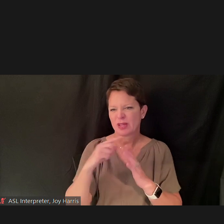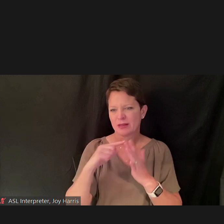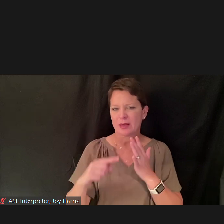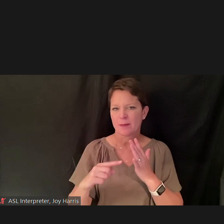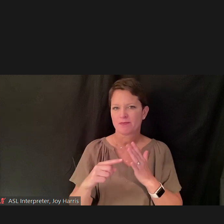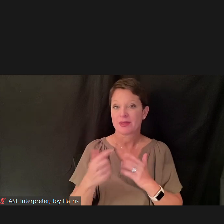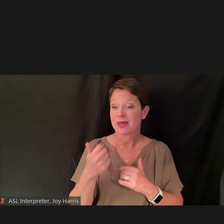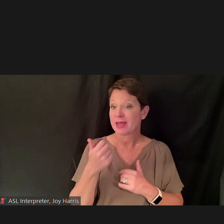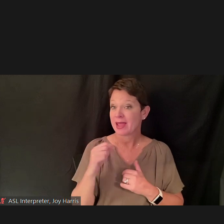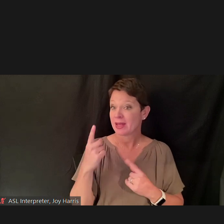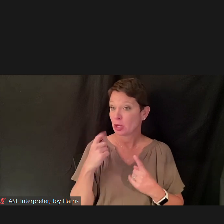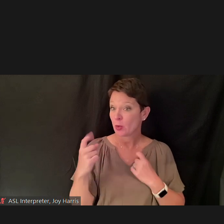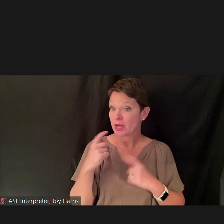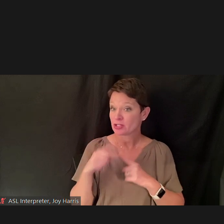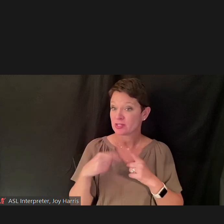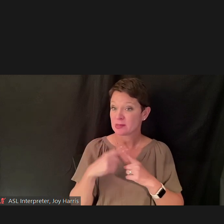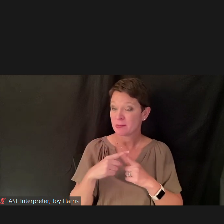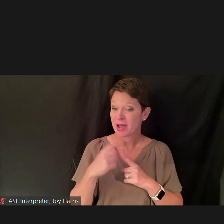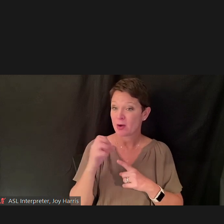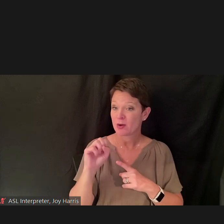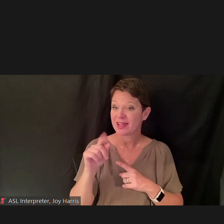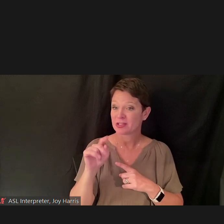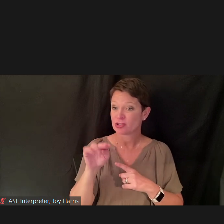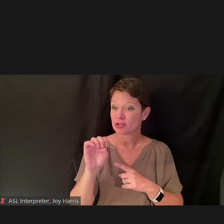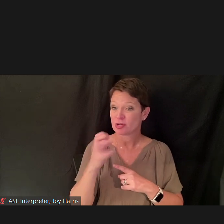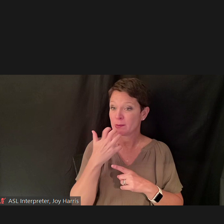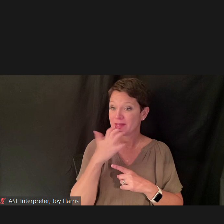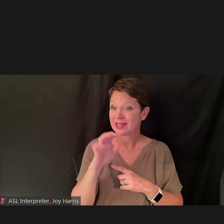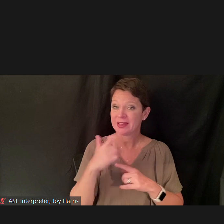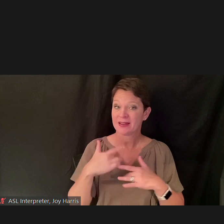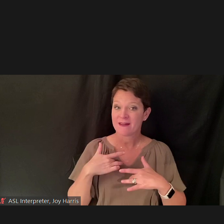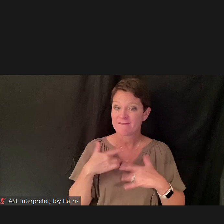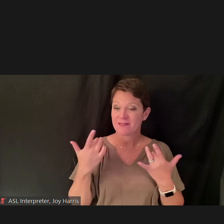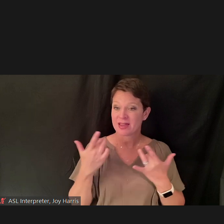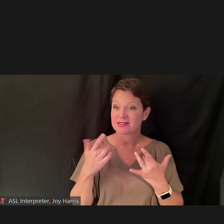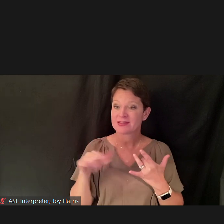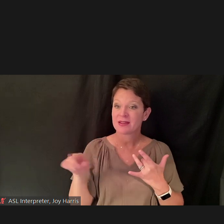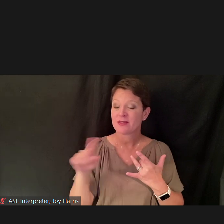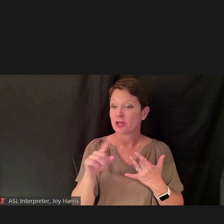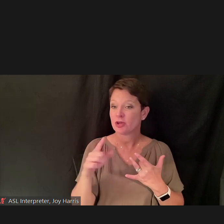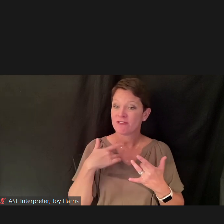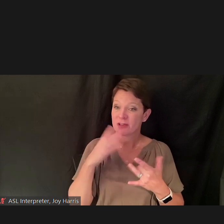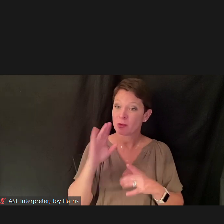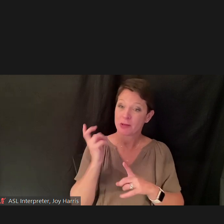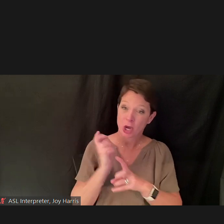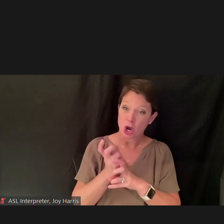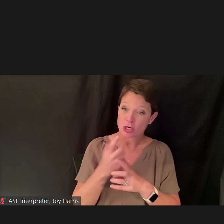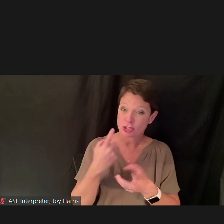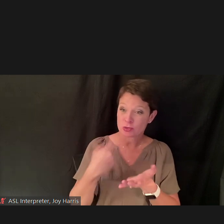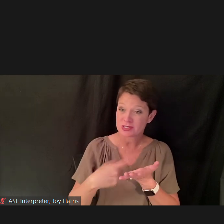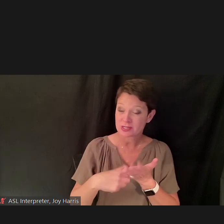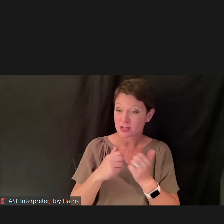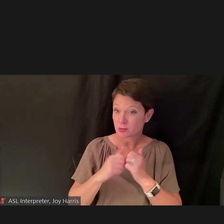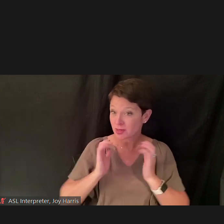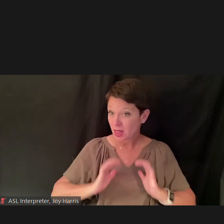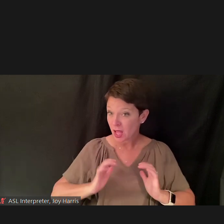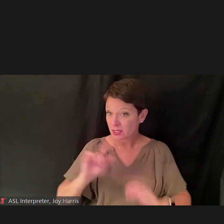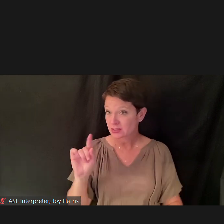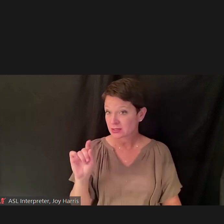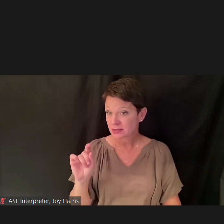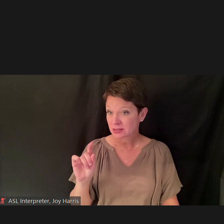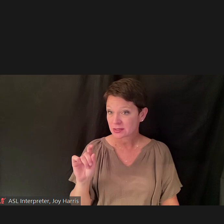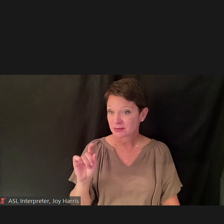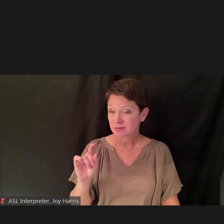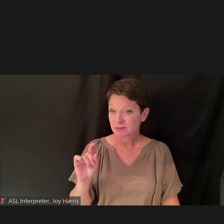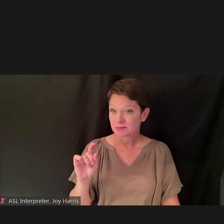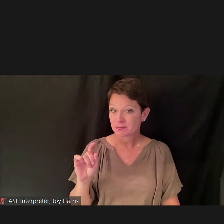Pues voy a revisar. ¿Hay alguna pregunta sobre el calor extremo? ¿Usted piensa será